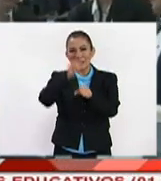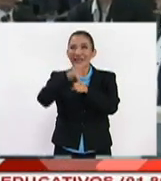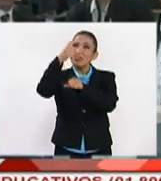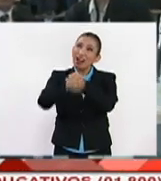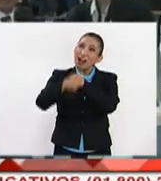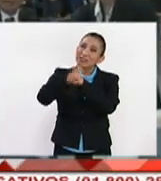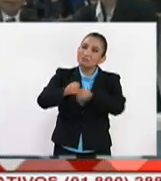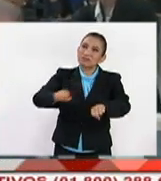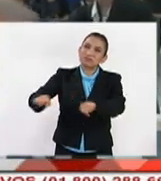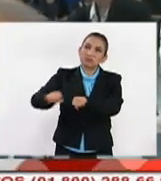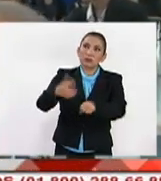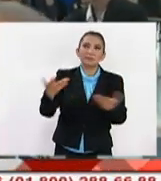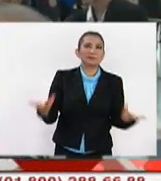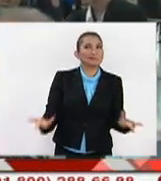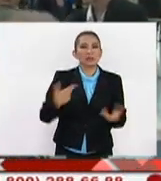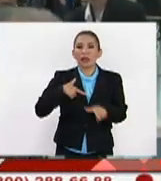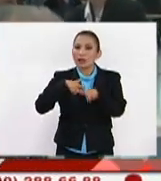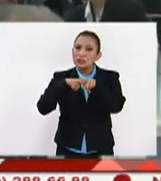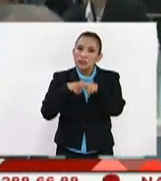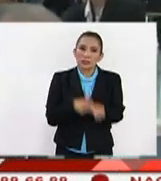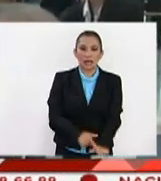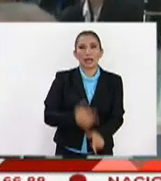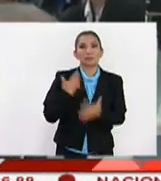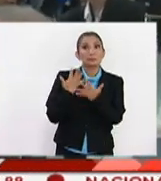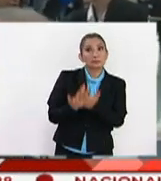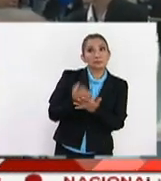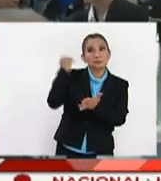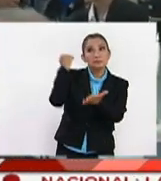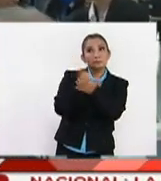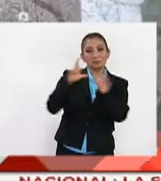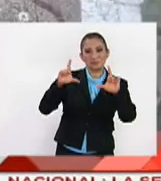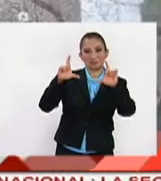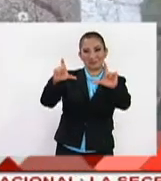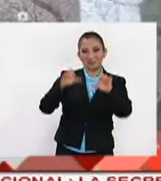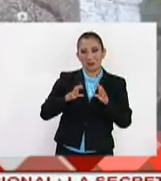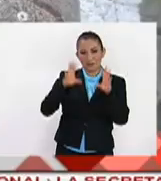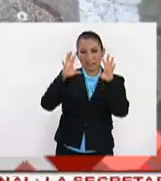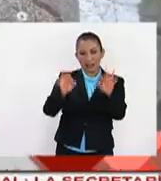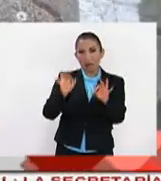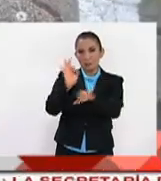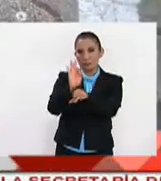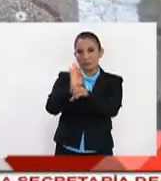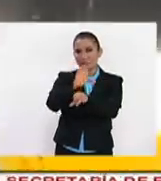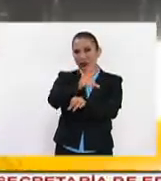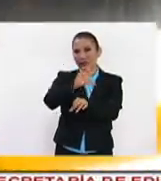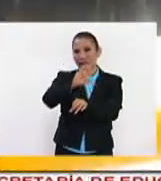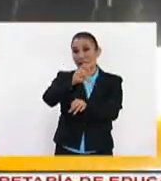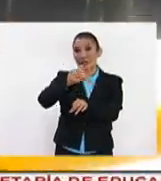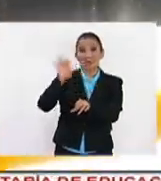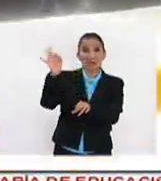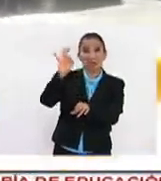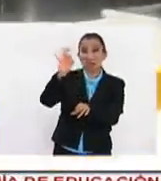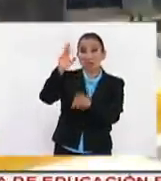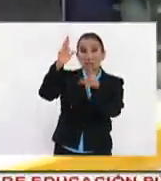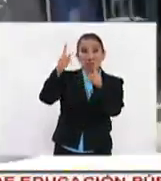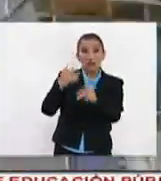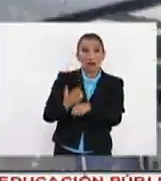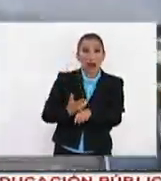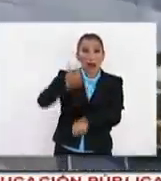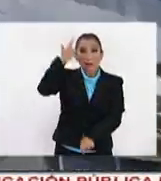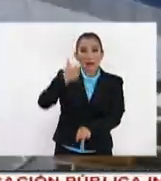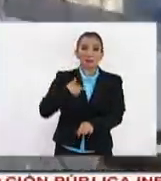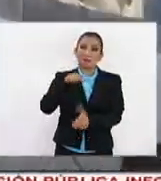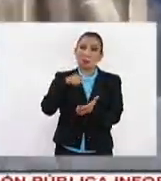sufrido daños por el sismo. Dijo que continúan a la espera del dictamen oficial de Protección Civil y de confirmarse un deterioro severo, dijo,